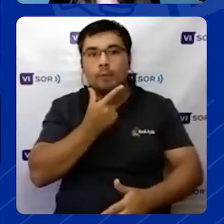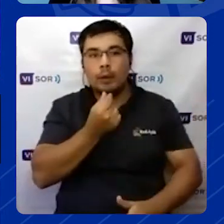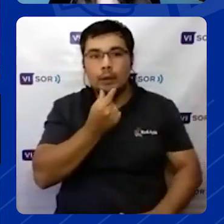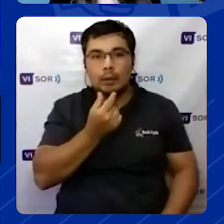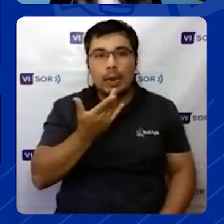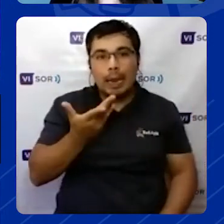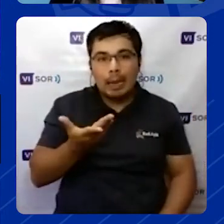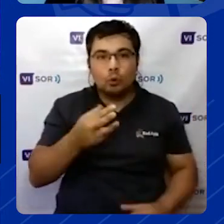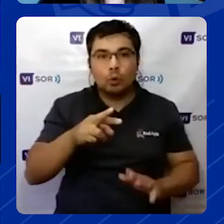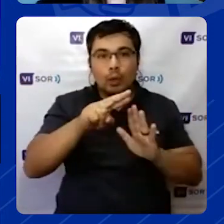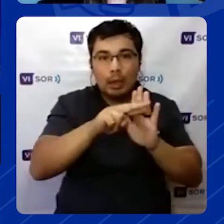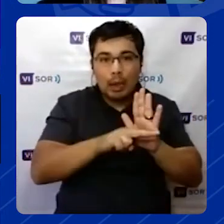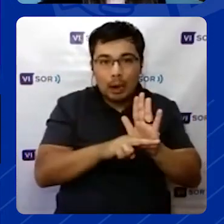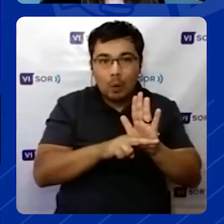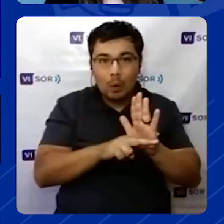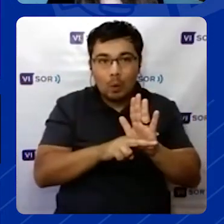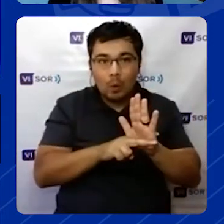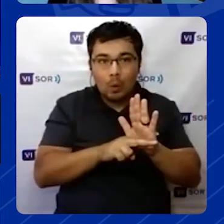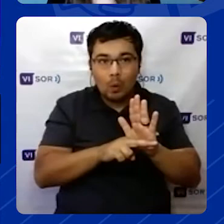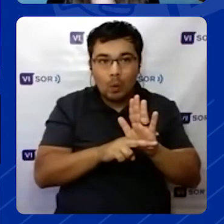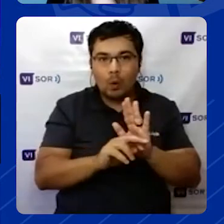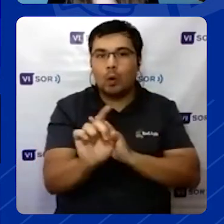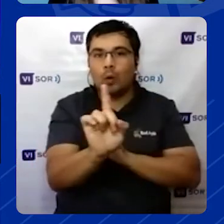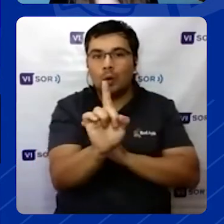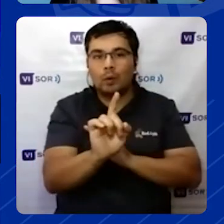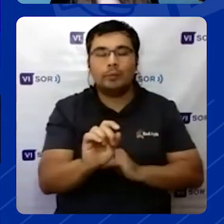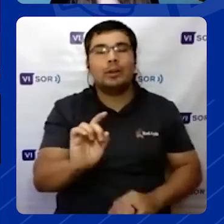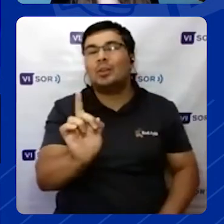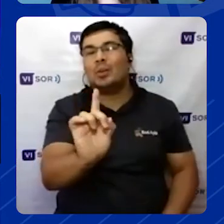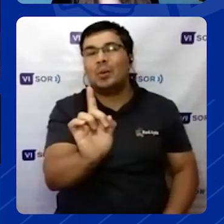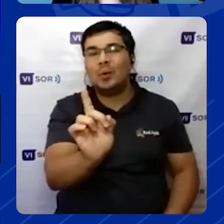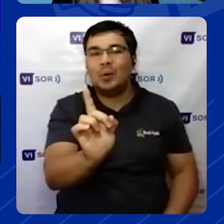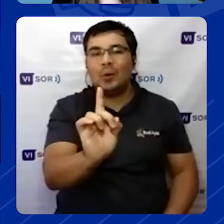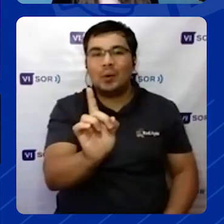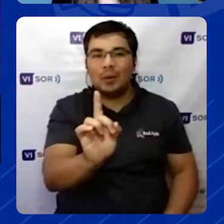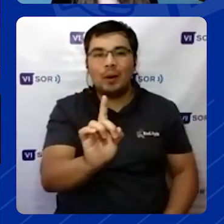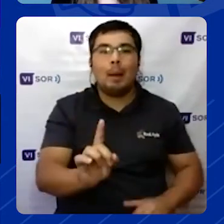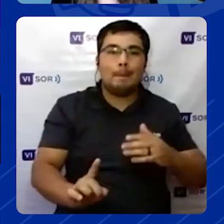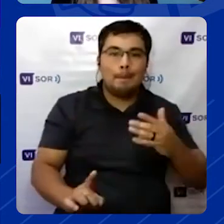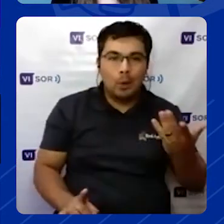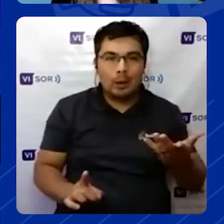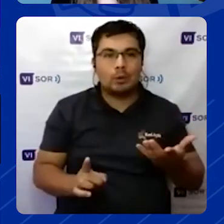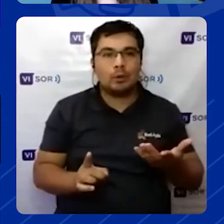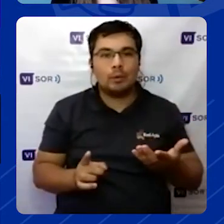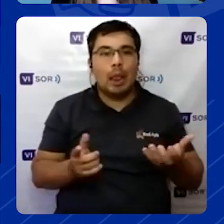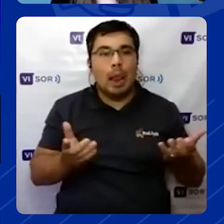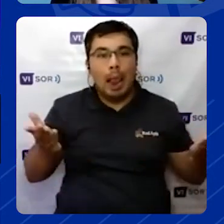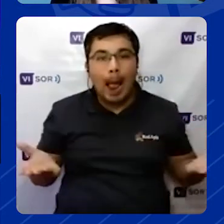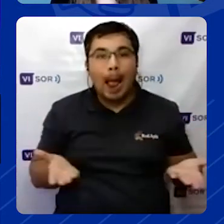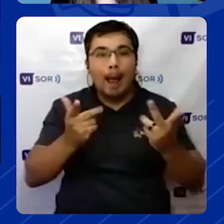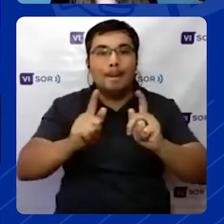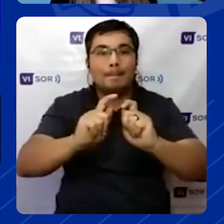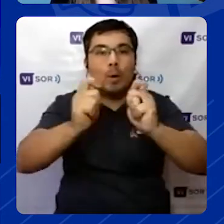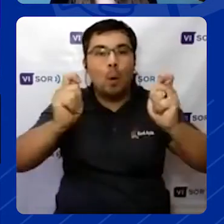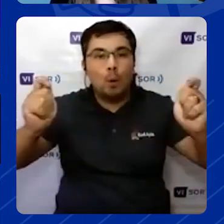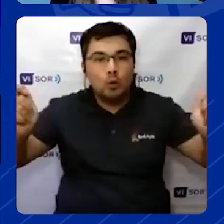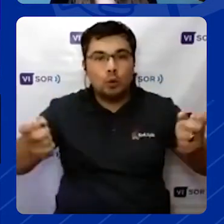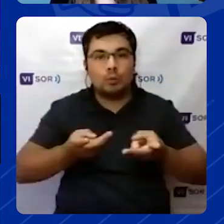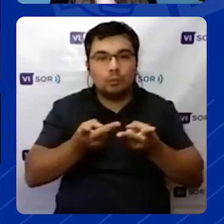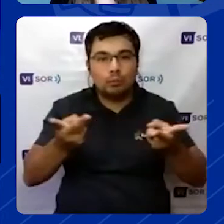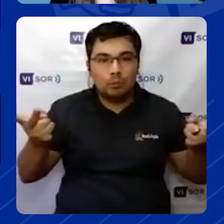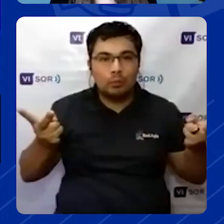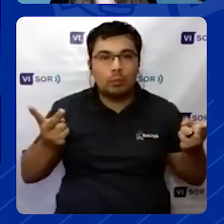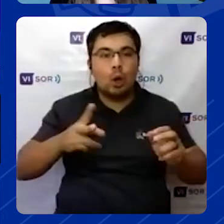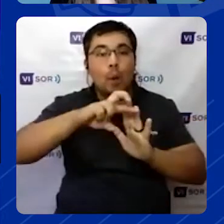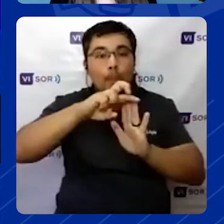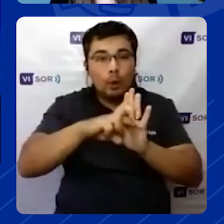es...? No. De hecho, por eso es la promoción, vamos, y por eso es los proyectos europeos que se han